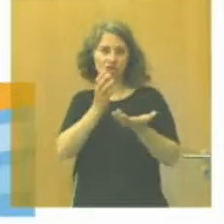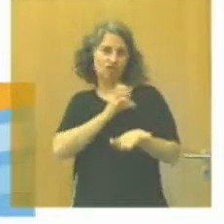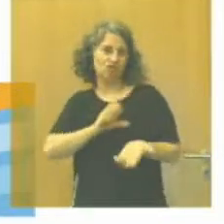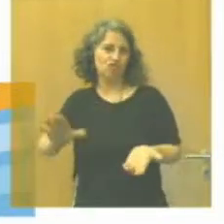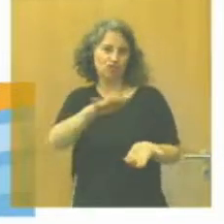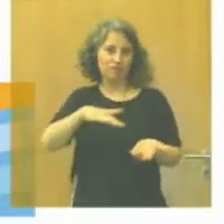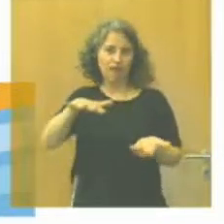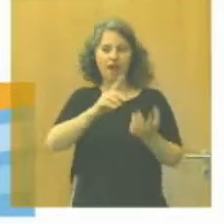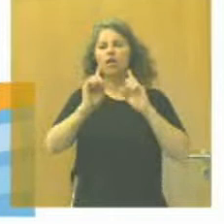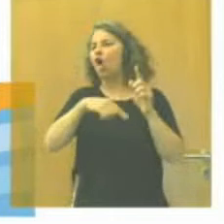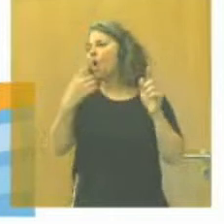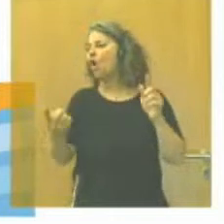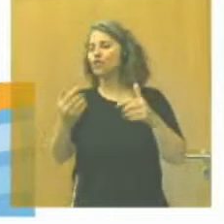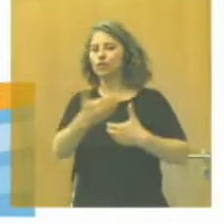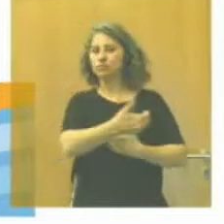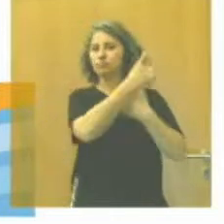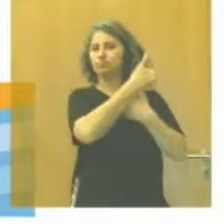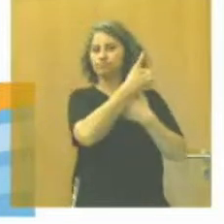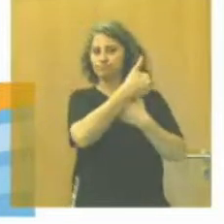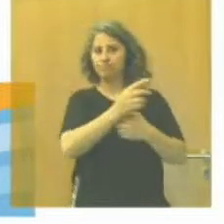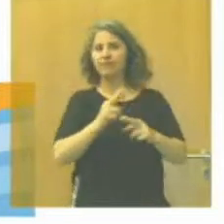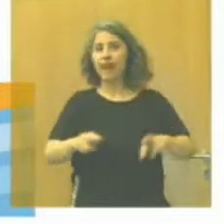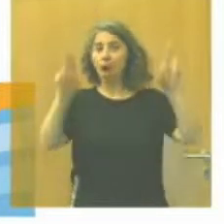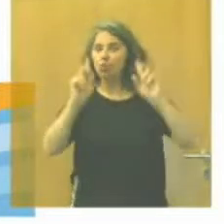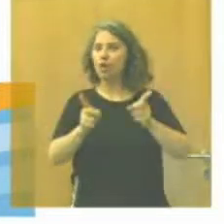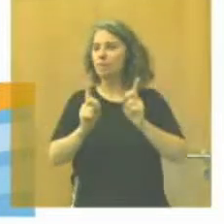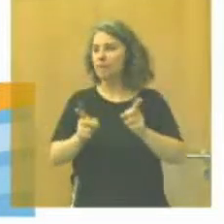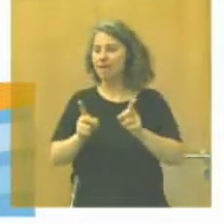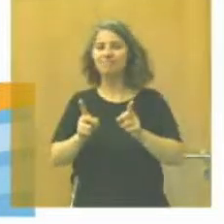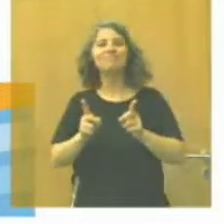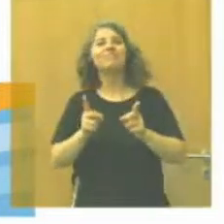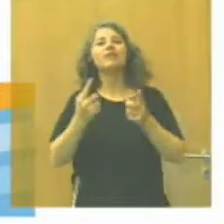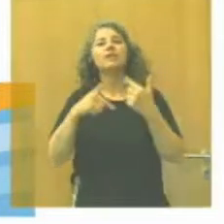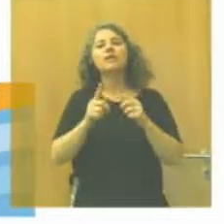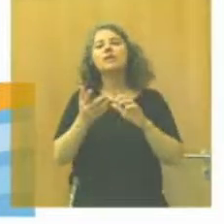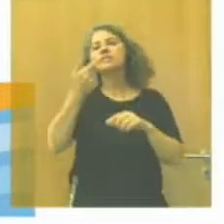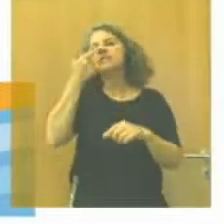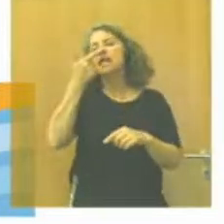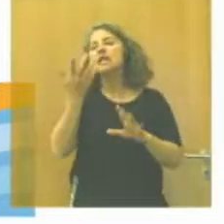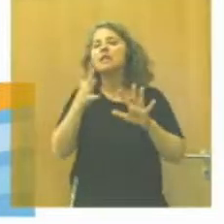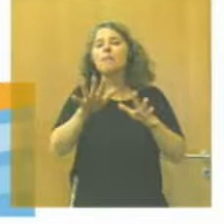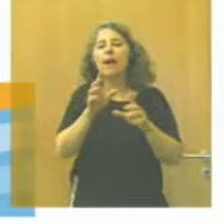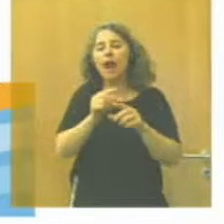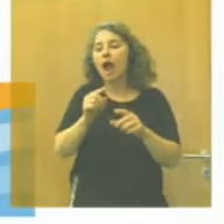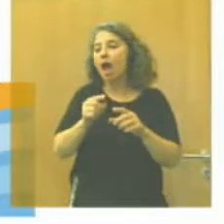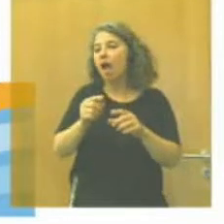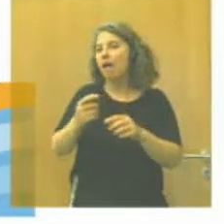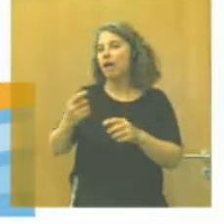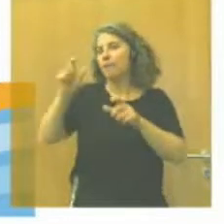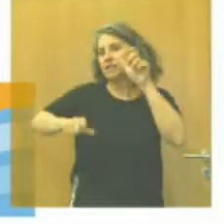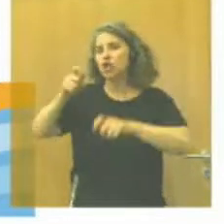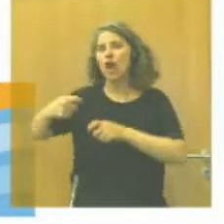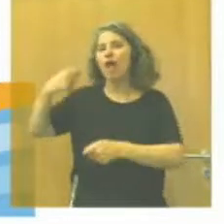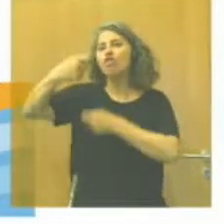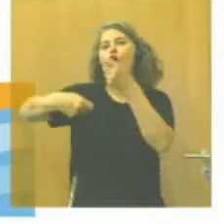otras agencias de las Naciones Unidas. Y también es relevante para tomadores de decisiones, donantes,